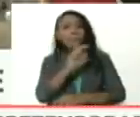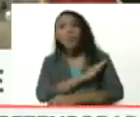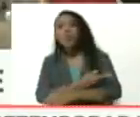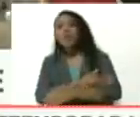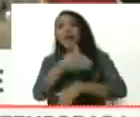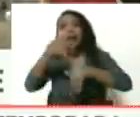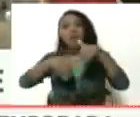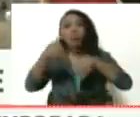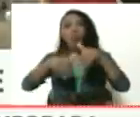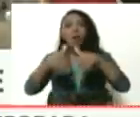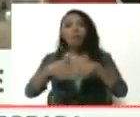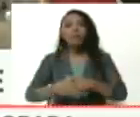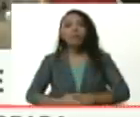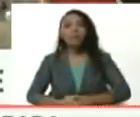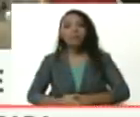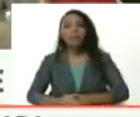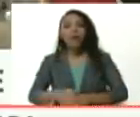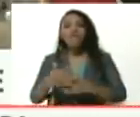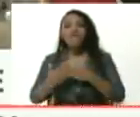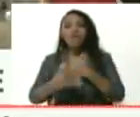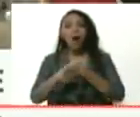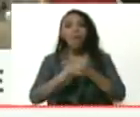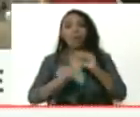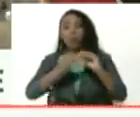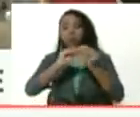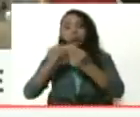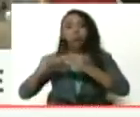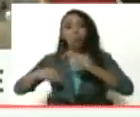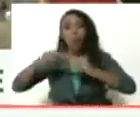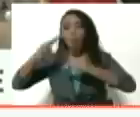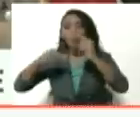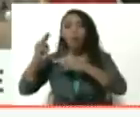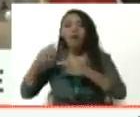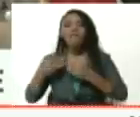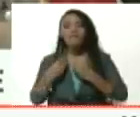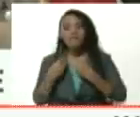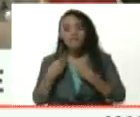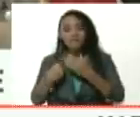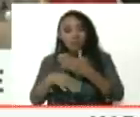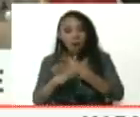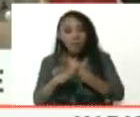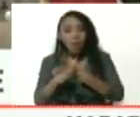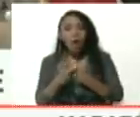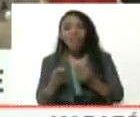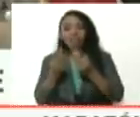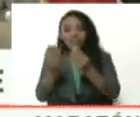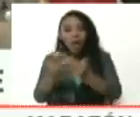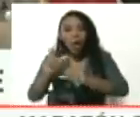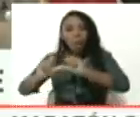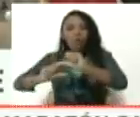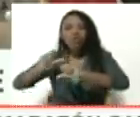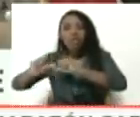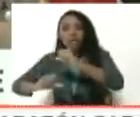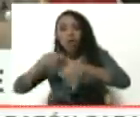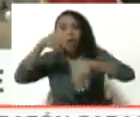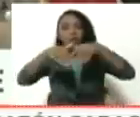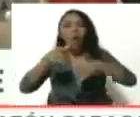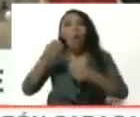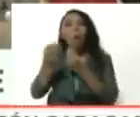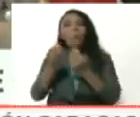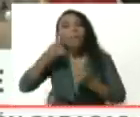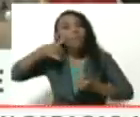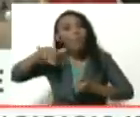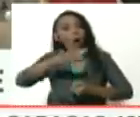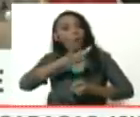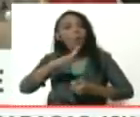electoral. Vamos a reconstruir y vamos a garantizar los procesos electorales como el pueblo de Venezuela